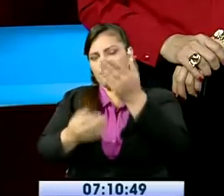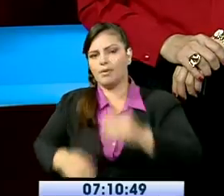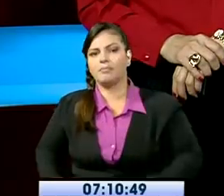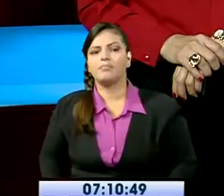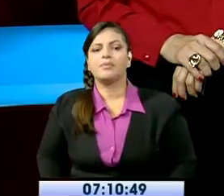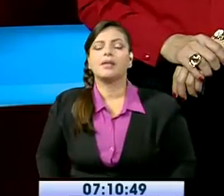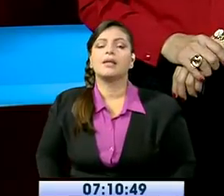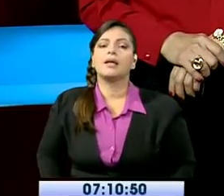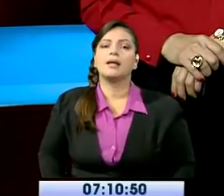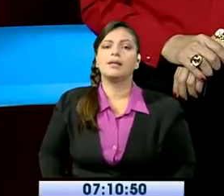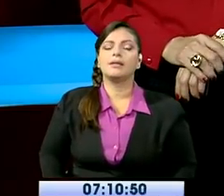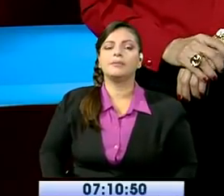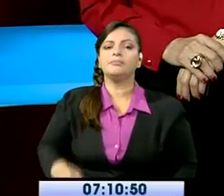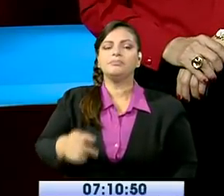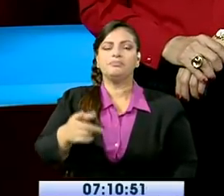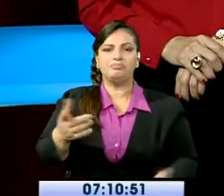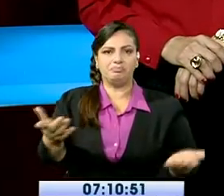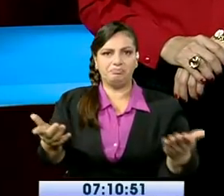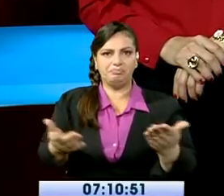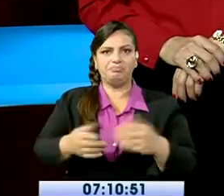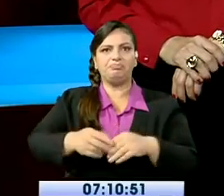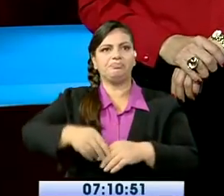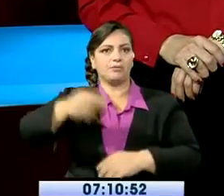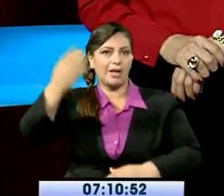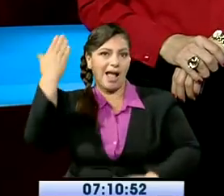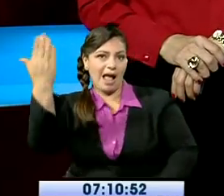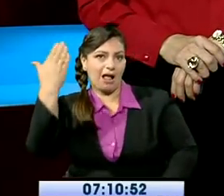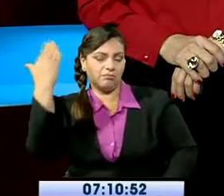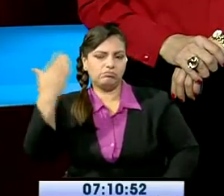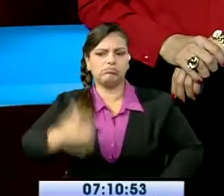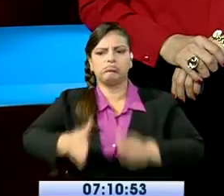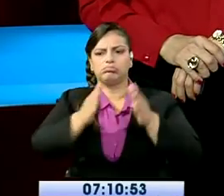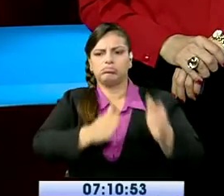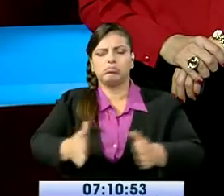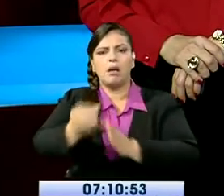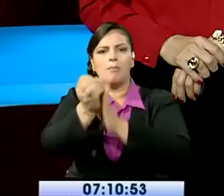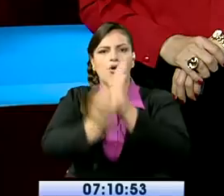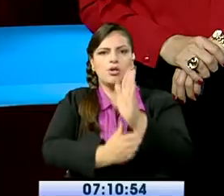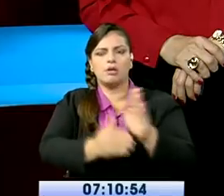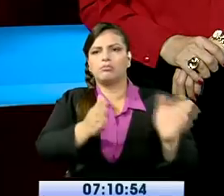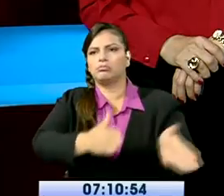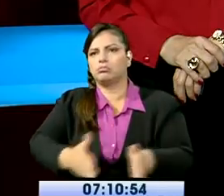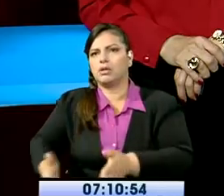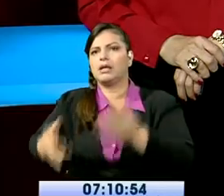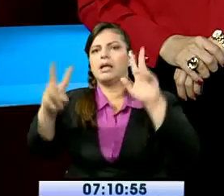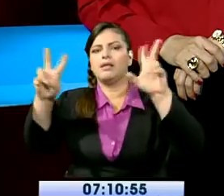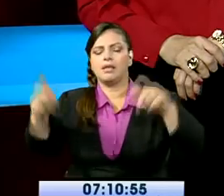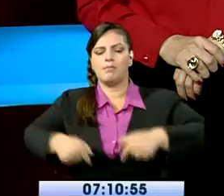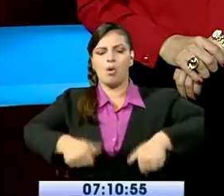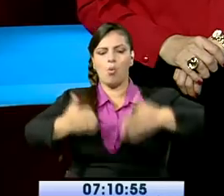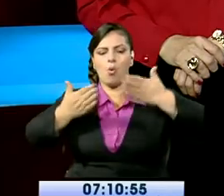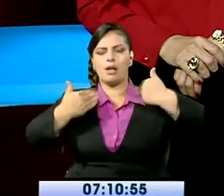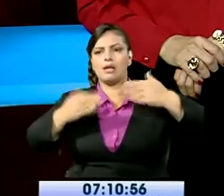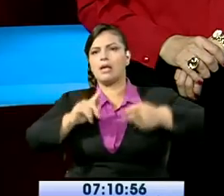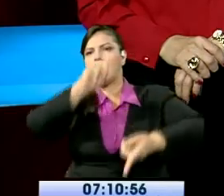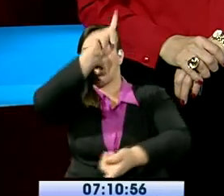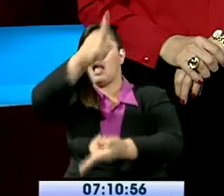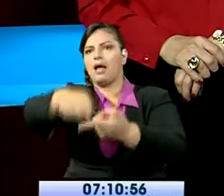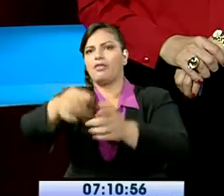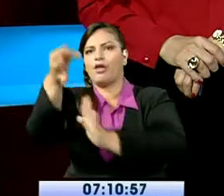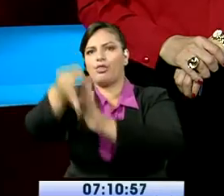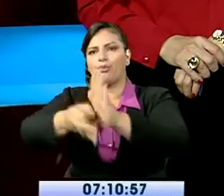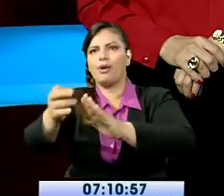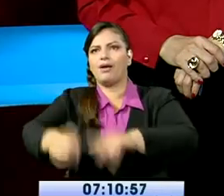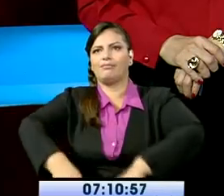del proyecto Aerovía en Durán. Andrés Ortiz, asesor jurídico externo de la ATM, indicó que continuarán con el proceso